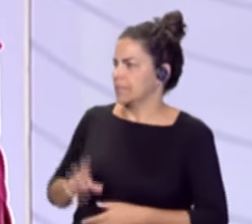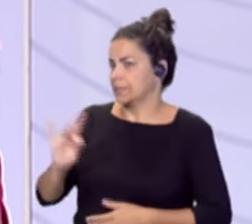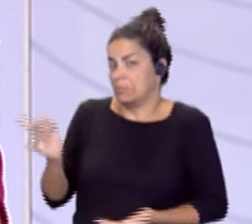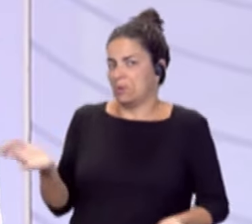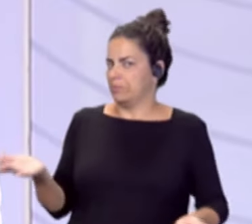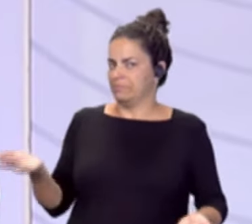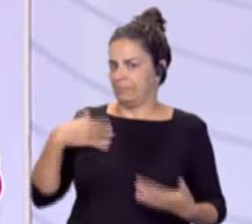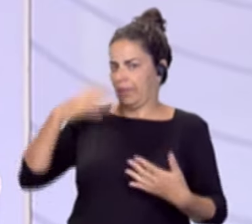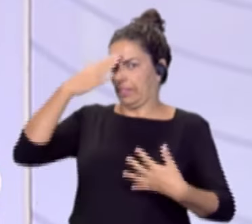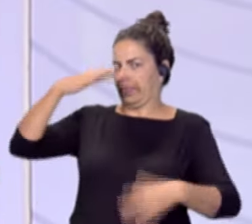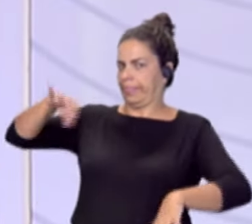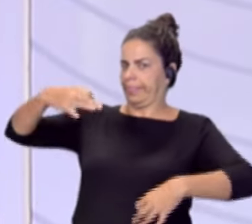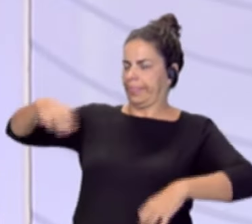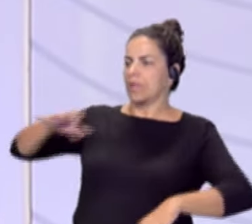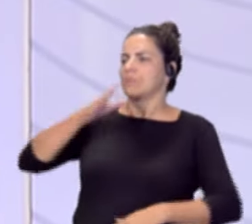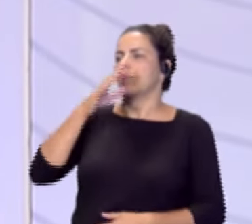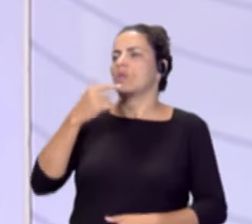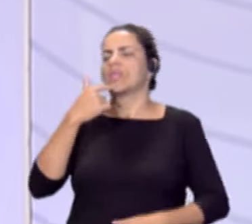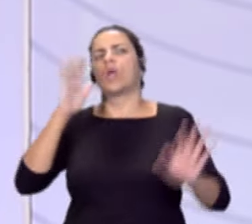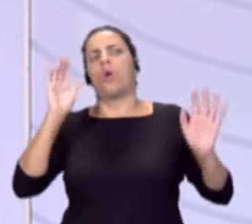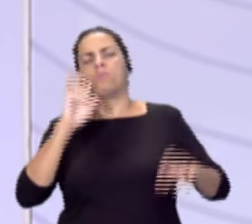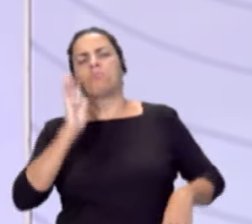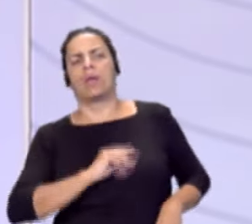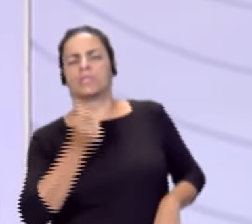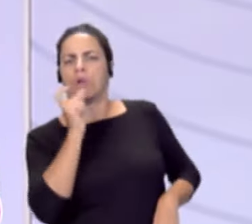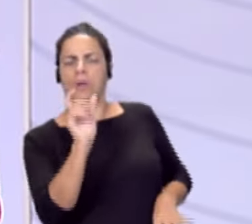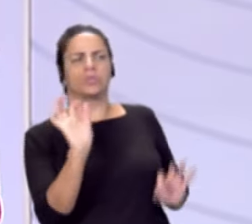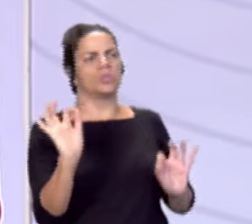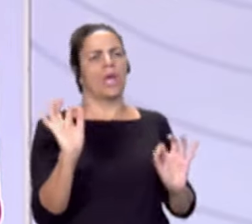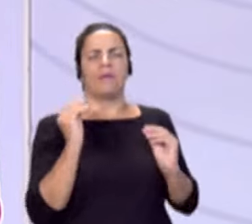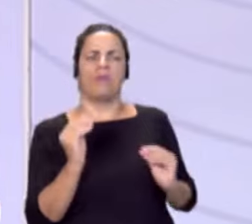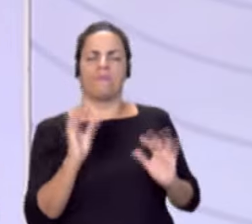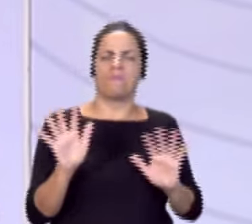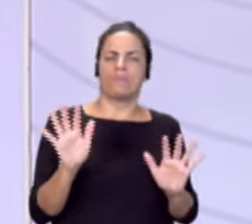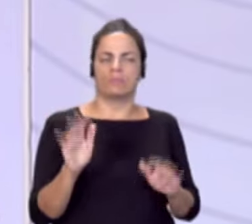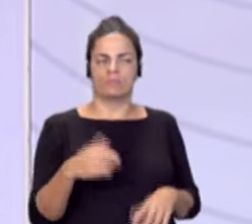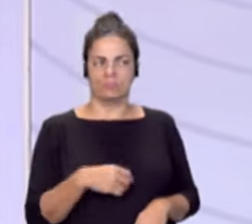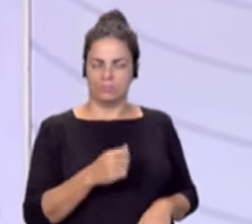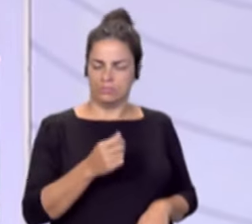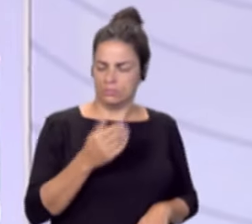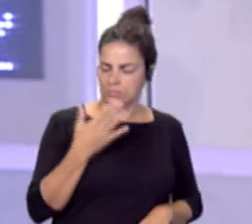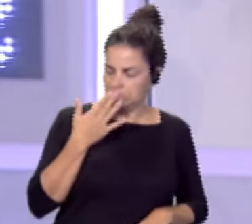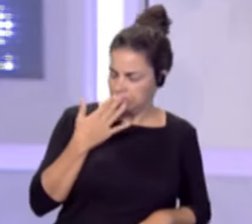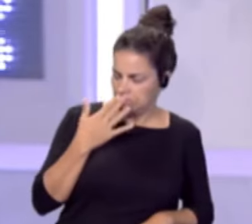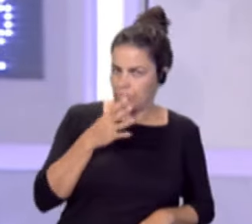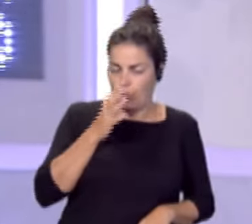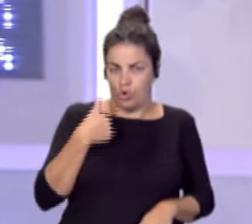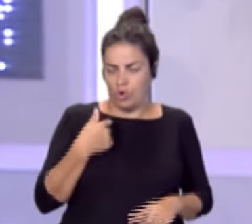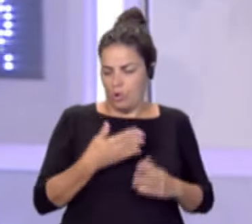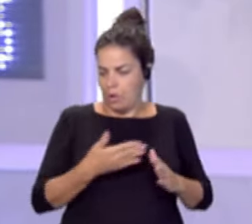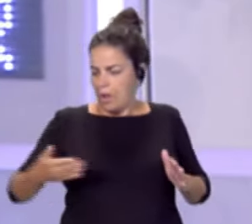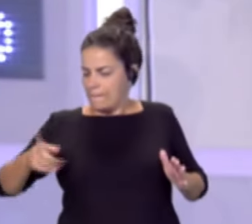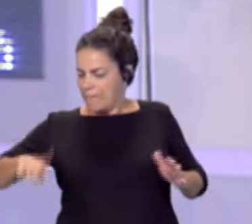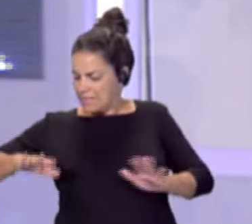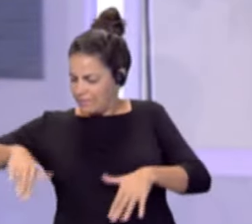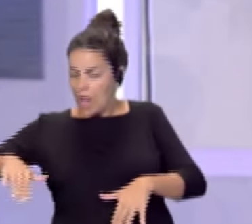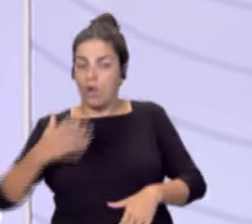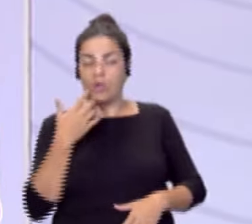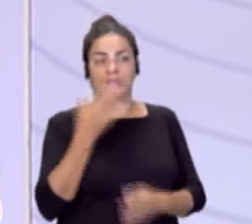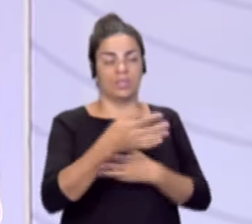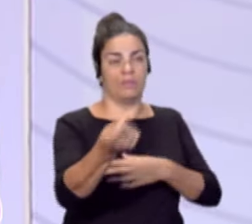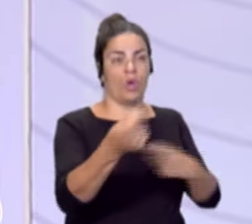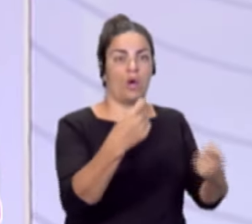al final dice, uno nos dice, no, parece que los precios se moderan. A mí me hace una gracia porque digo, sí, pues es que yo a final de mes o cuando voy a comprar, pues no...